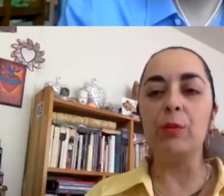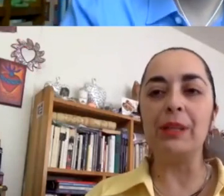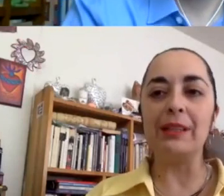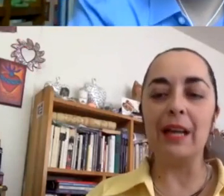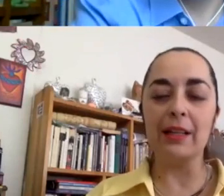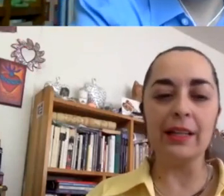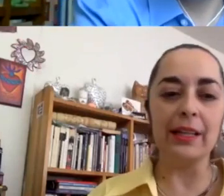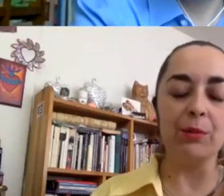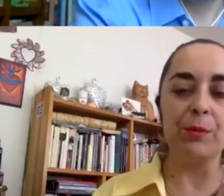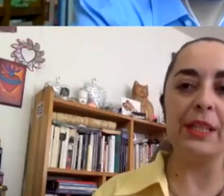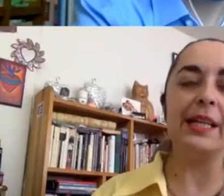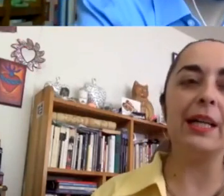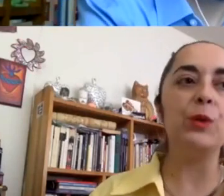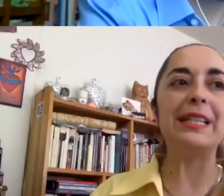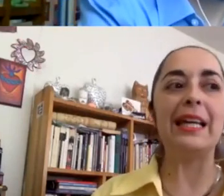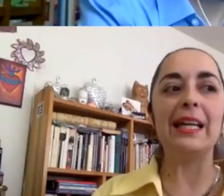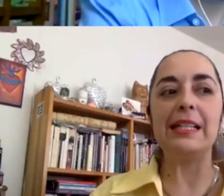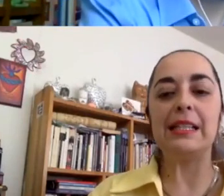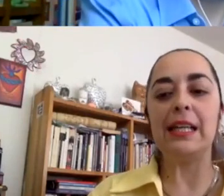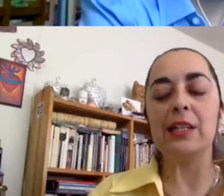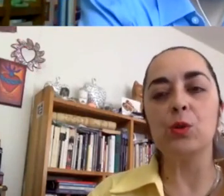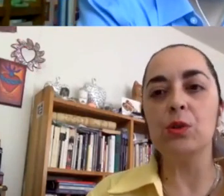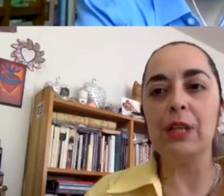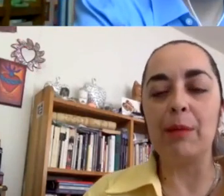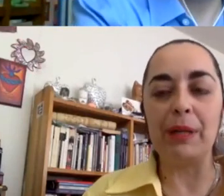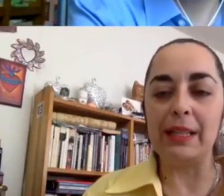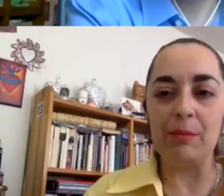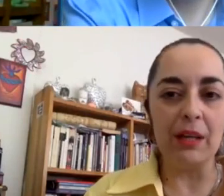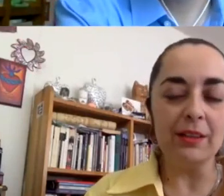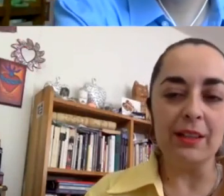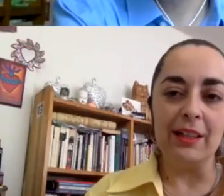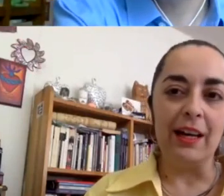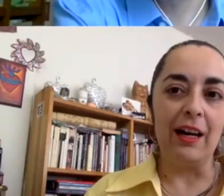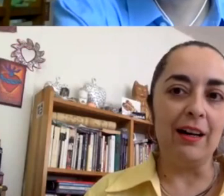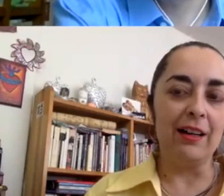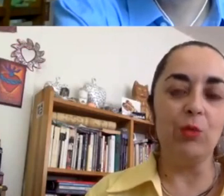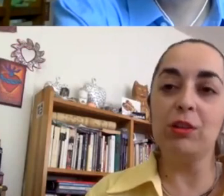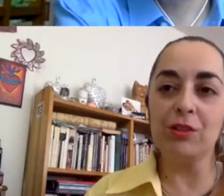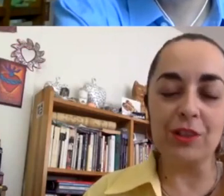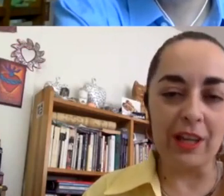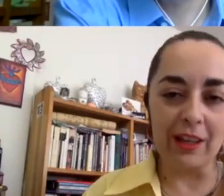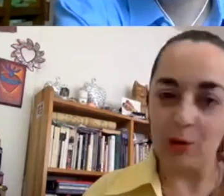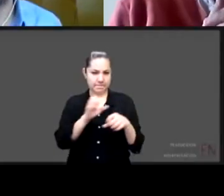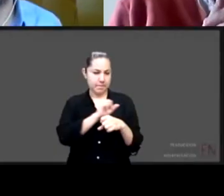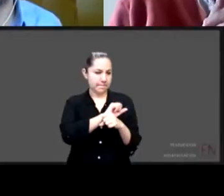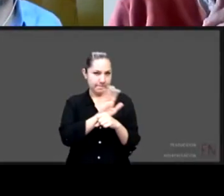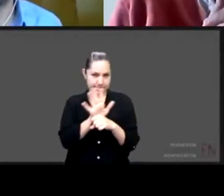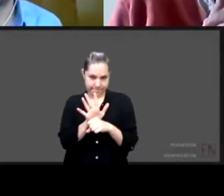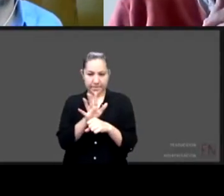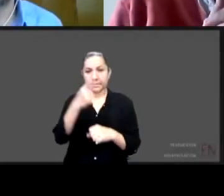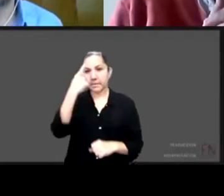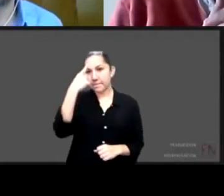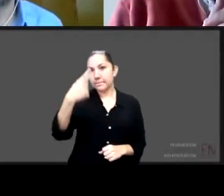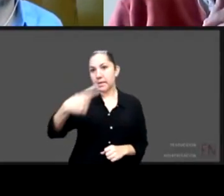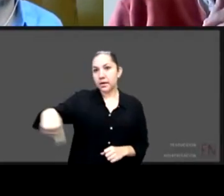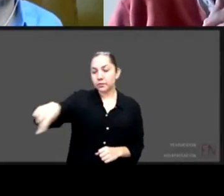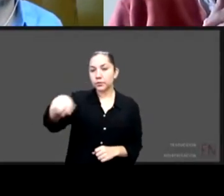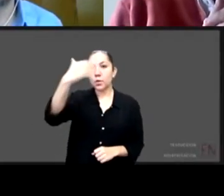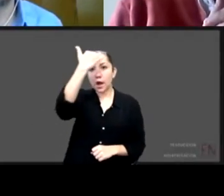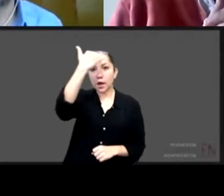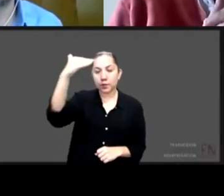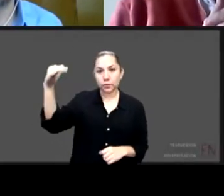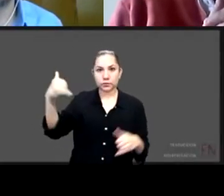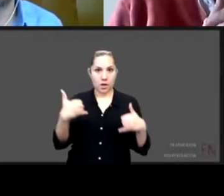para comentar, como bien decía Luis, que este asunto de la pandemia a adultos y a adolescentes y a niños y niñas nos ha